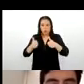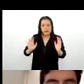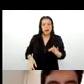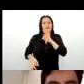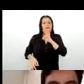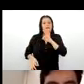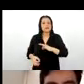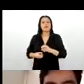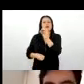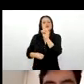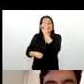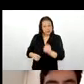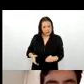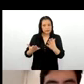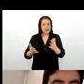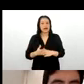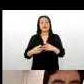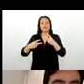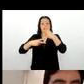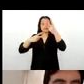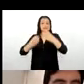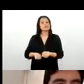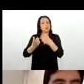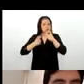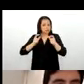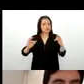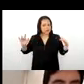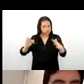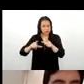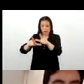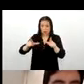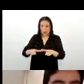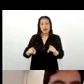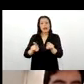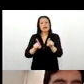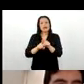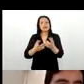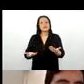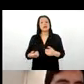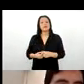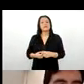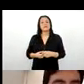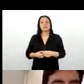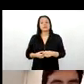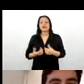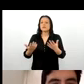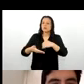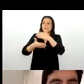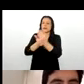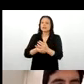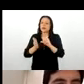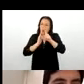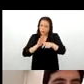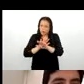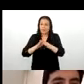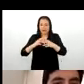a las estadísticas de visitas que tenemos. Y por otro lado, tenemos una etapa de análisis, de